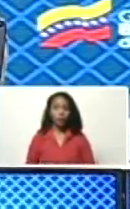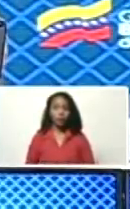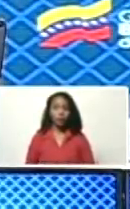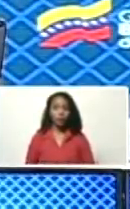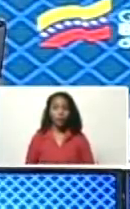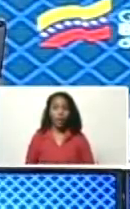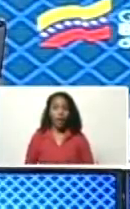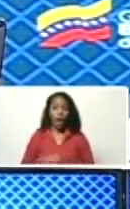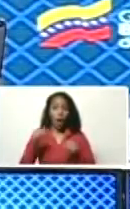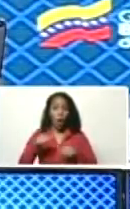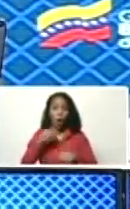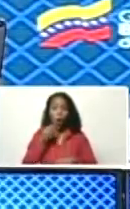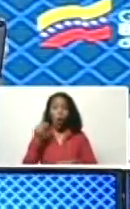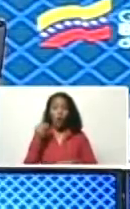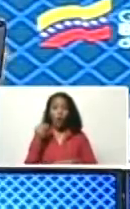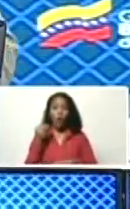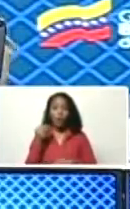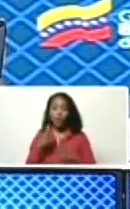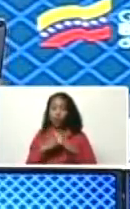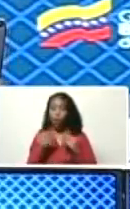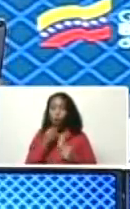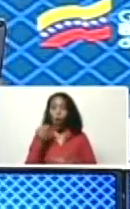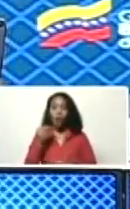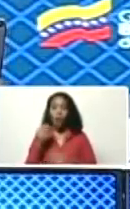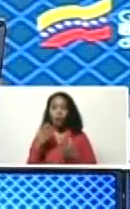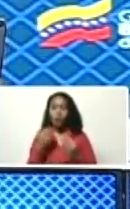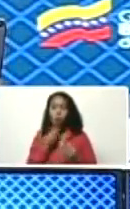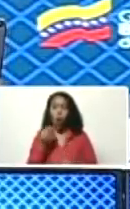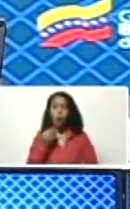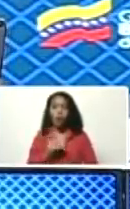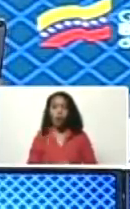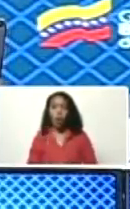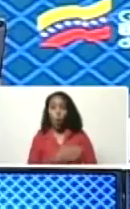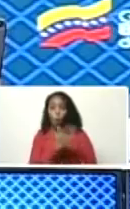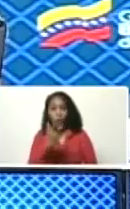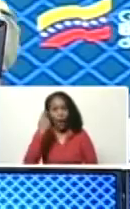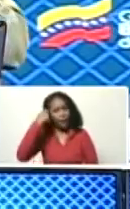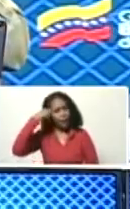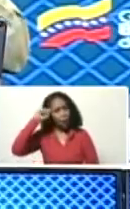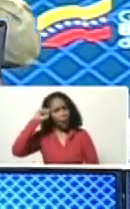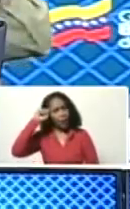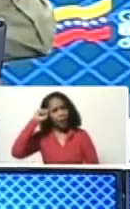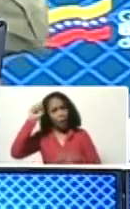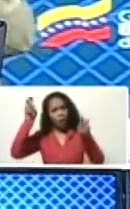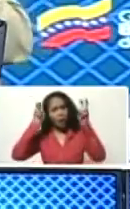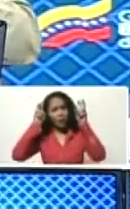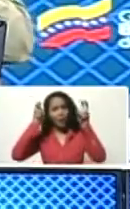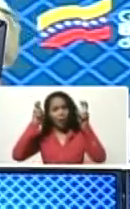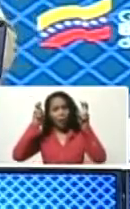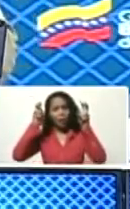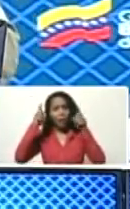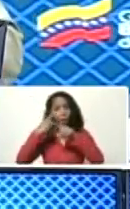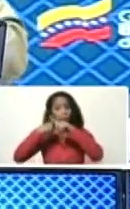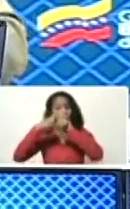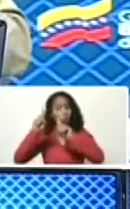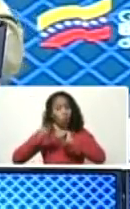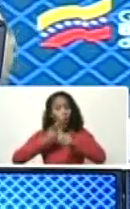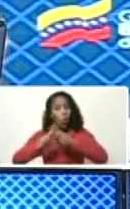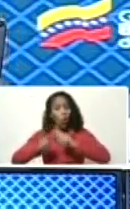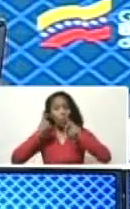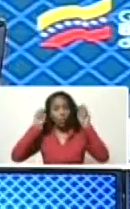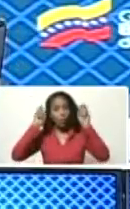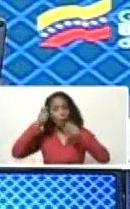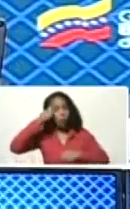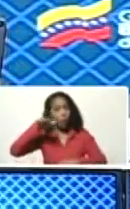Estos muchachos jóvenes, todos jóvenes, muy jóvenes. ¿Ustedes recuerdan las consignas, entre otras consignas del pueblo